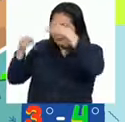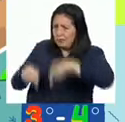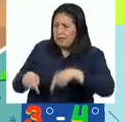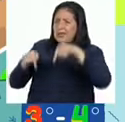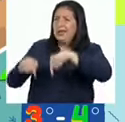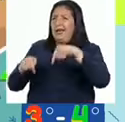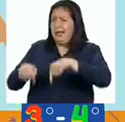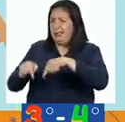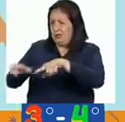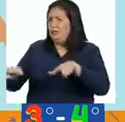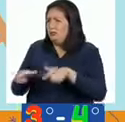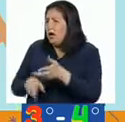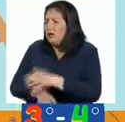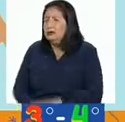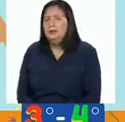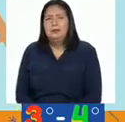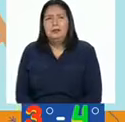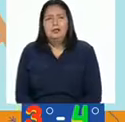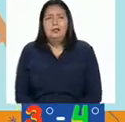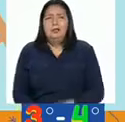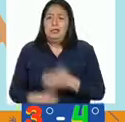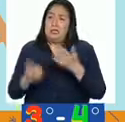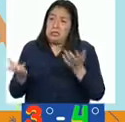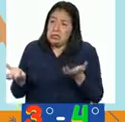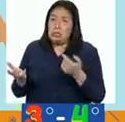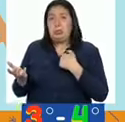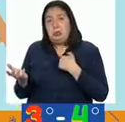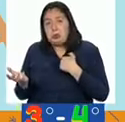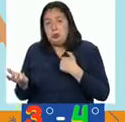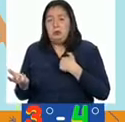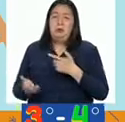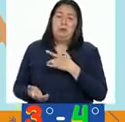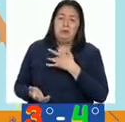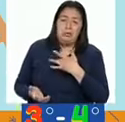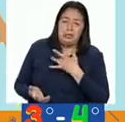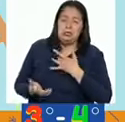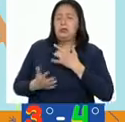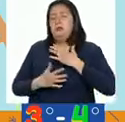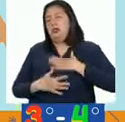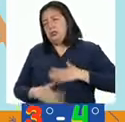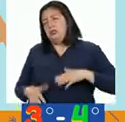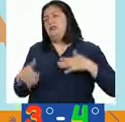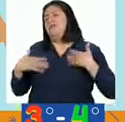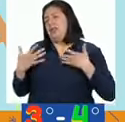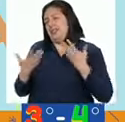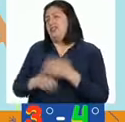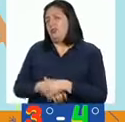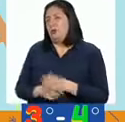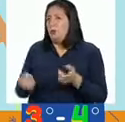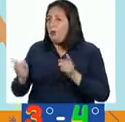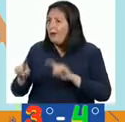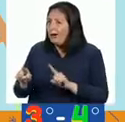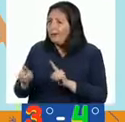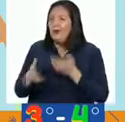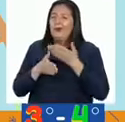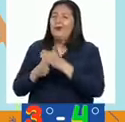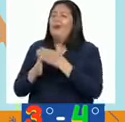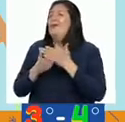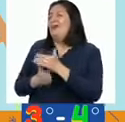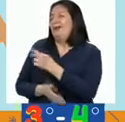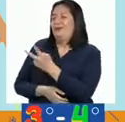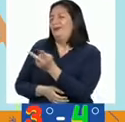a este espacio. Ya que yo me siento tranquilo y feliz cuando comparto